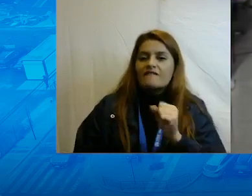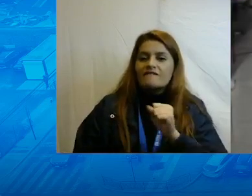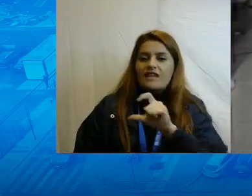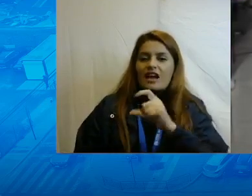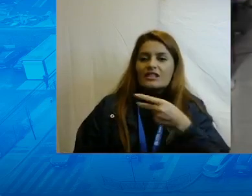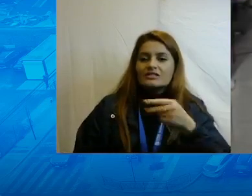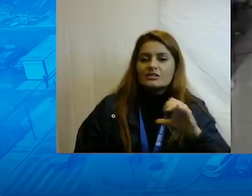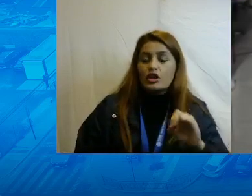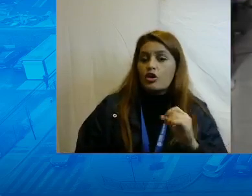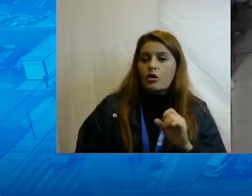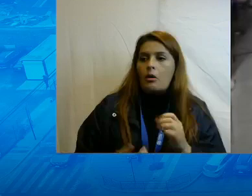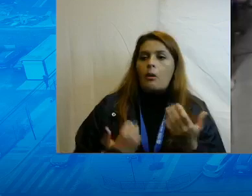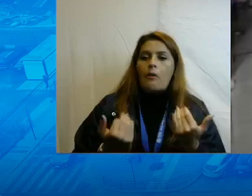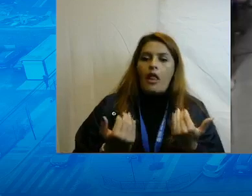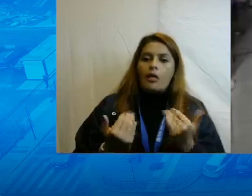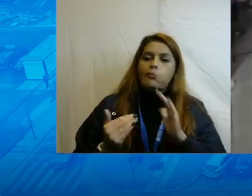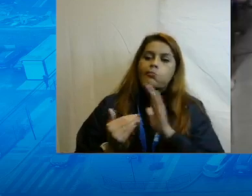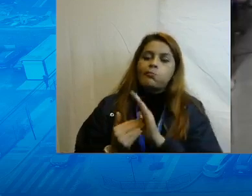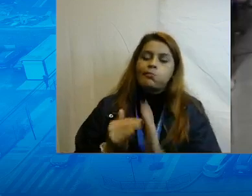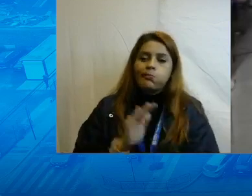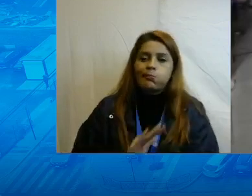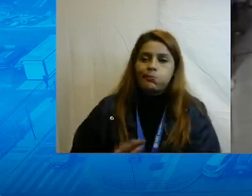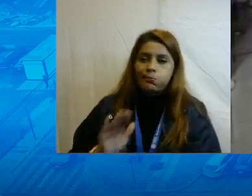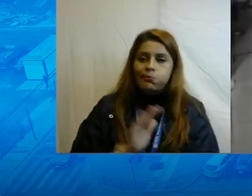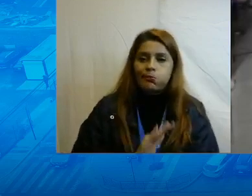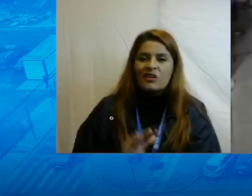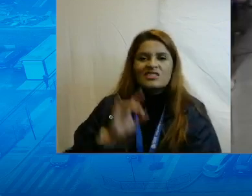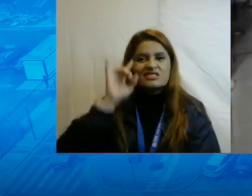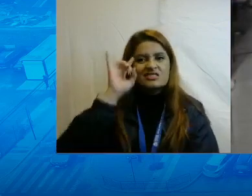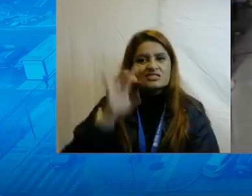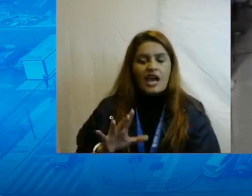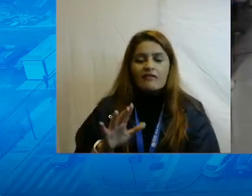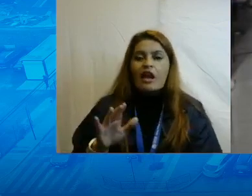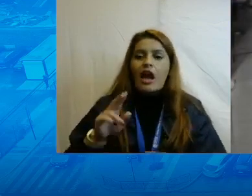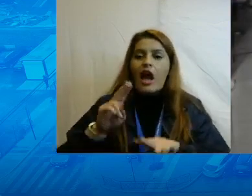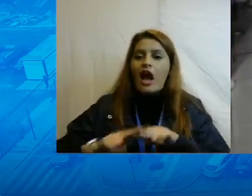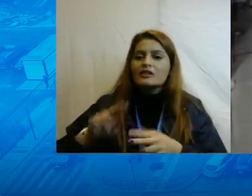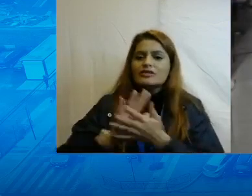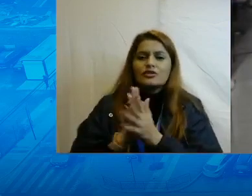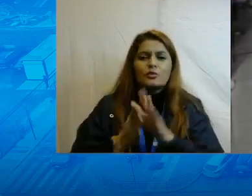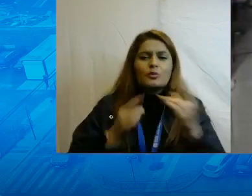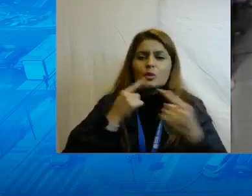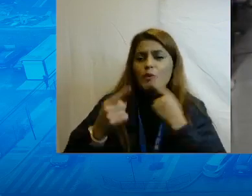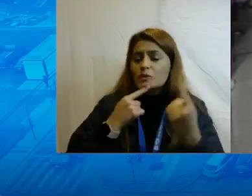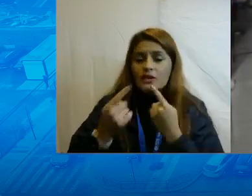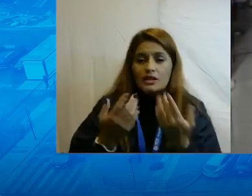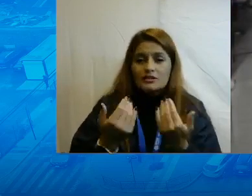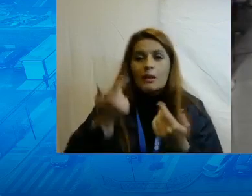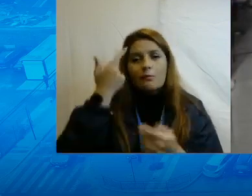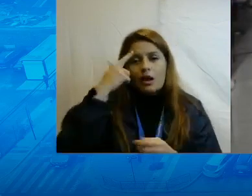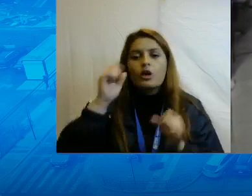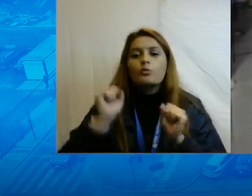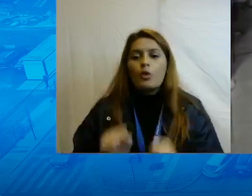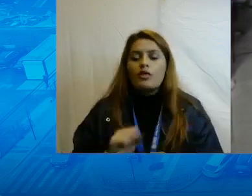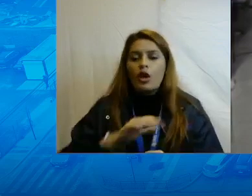No puede estar parada ahí, siendo que se ha hecho todas las consultas necesarias para que pueda